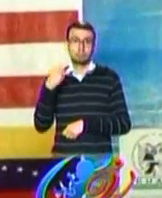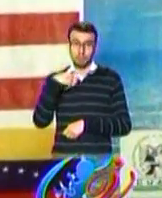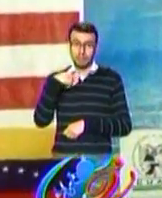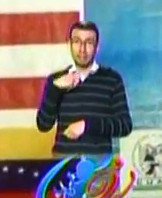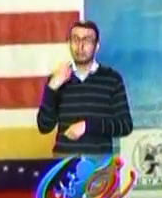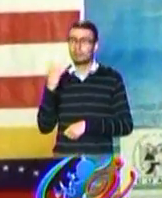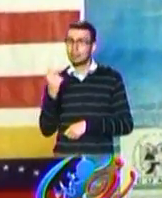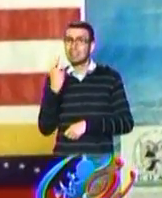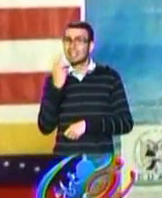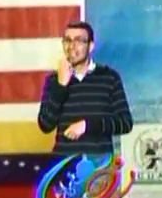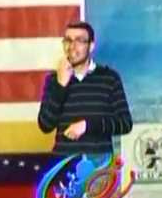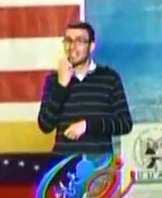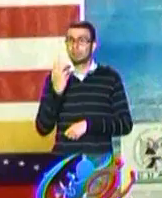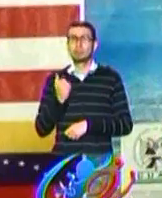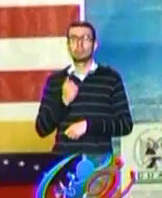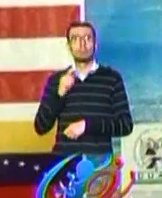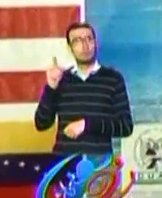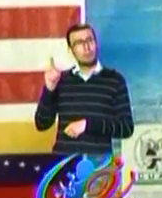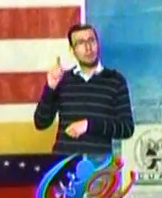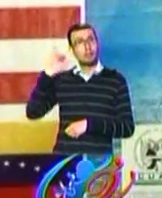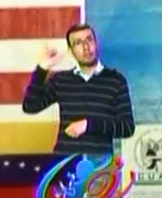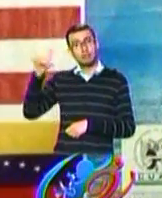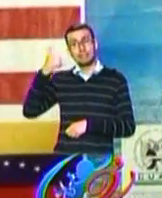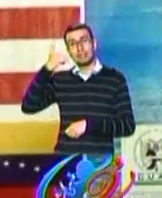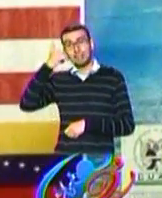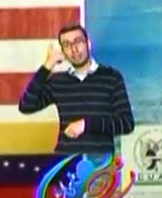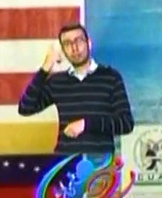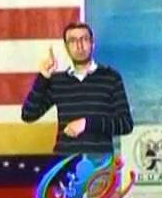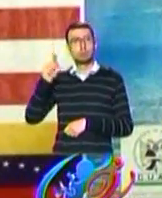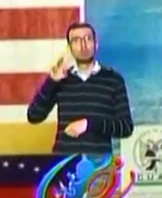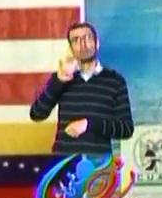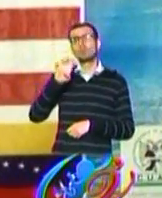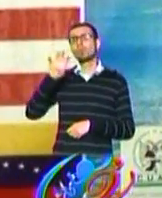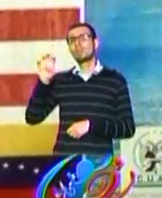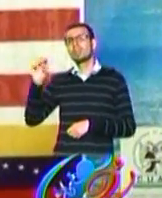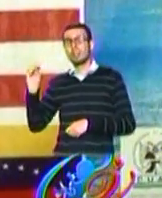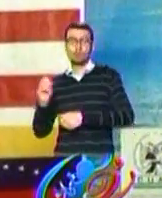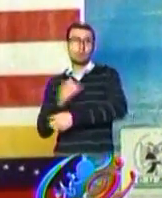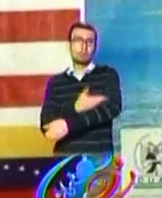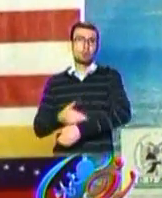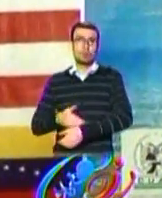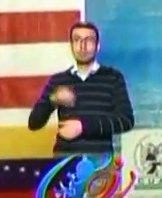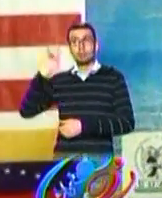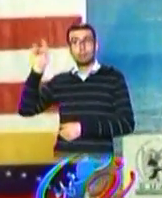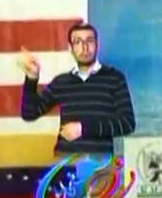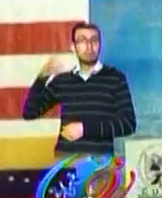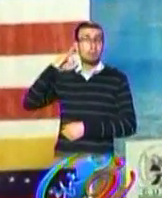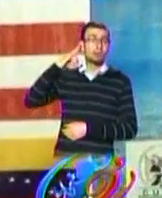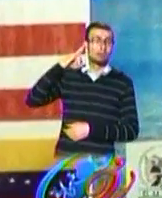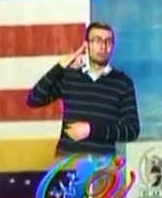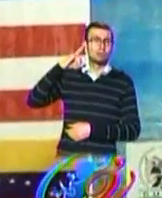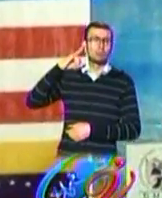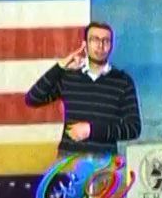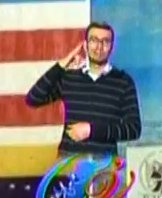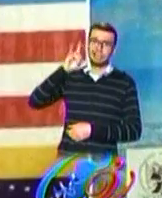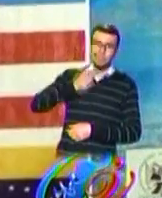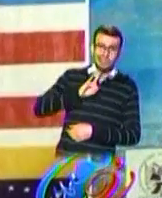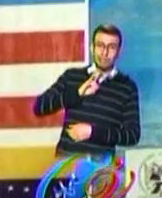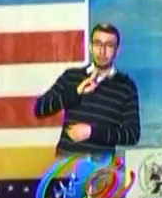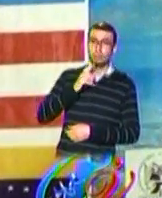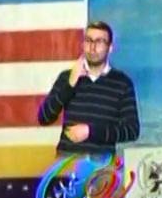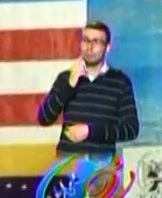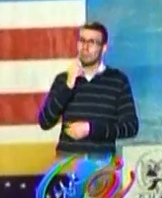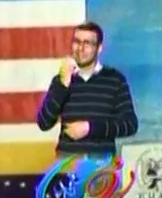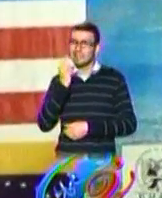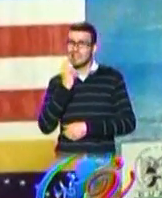esos 900 millones de ondas entran y encuentran la pila que se llamaba tratamiento de conducto,